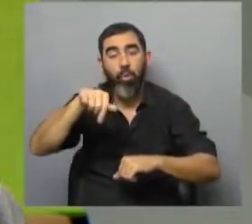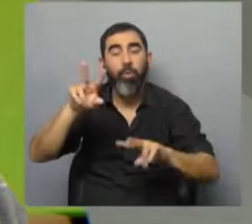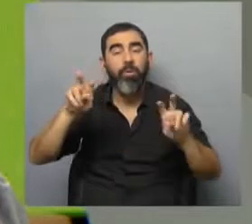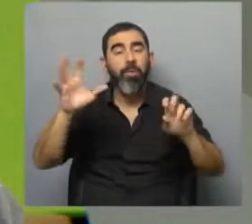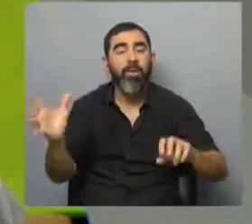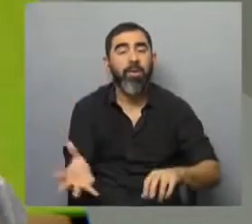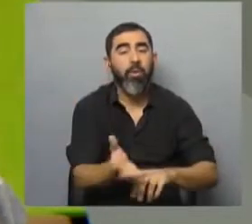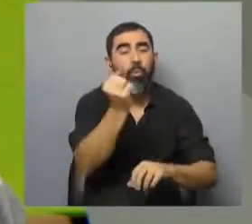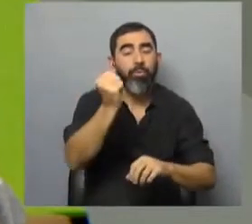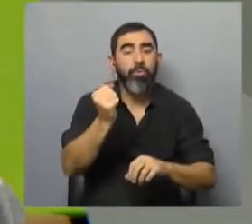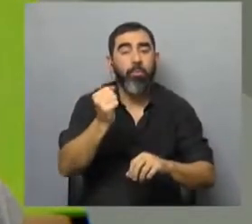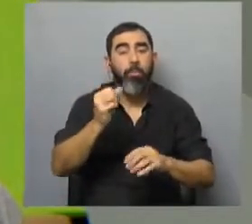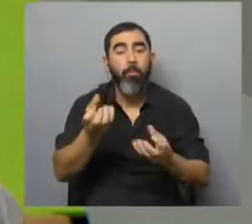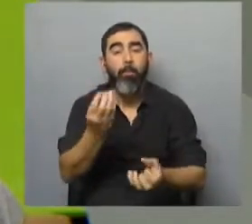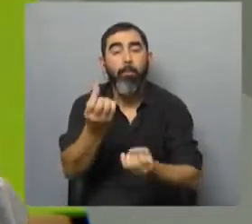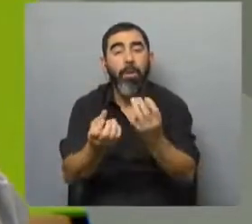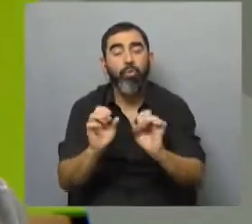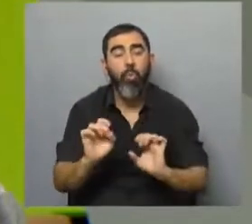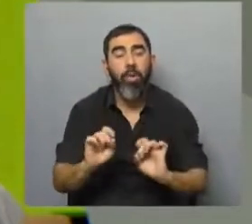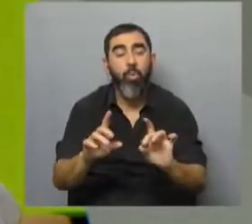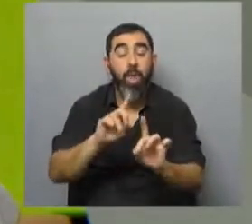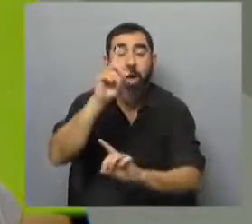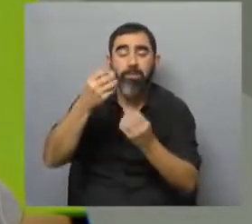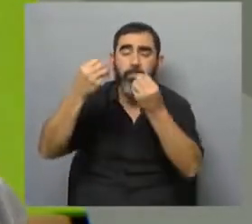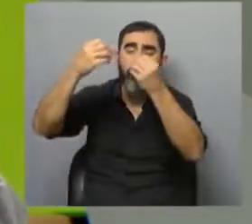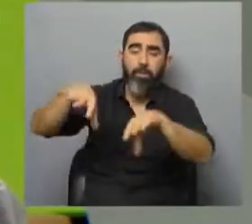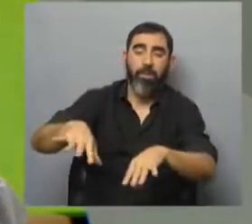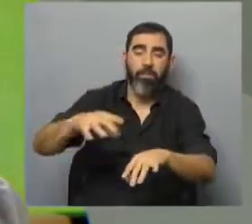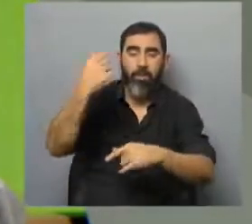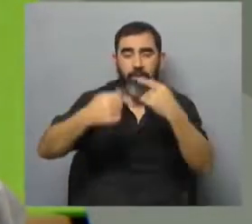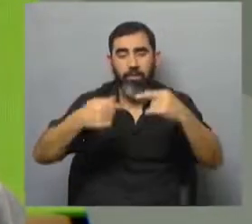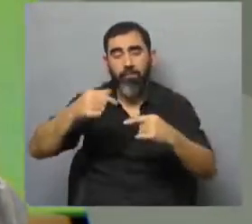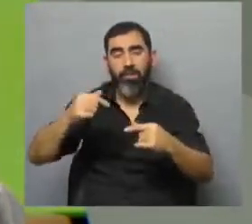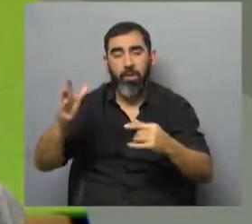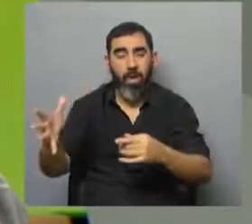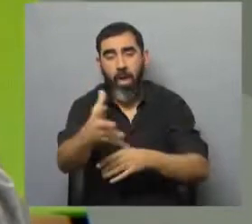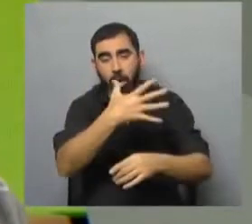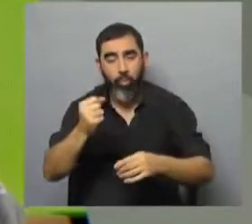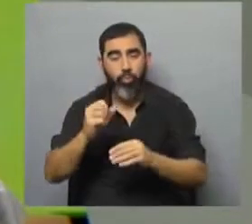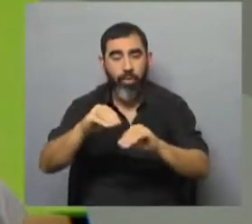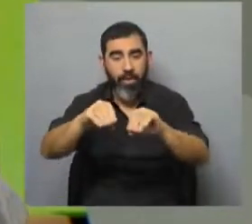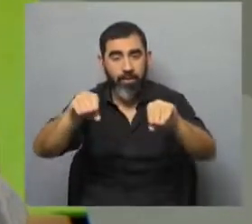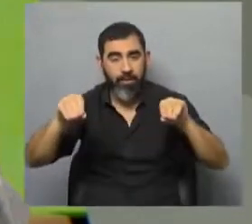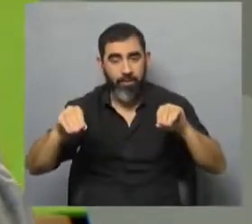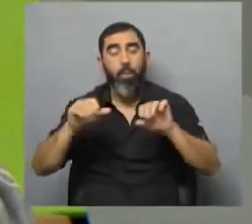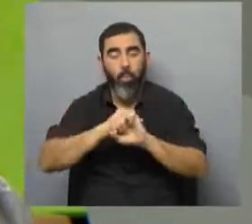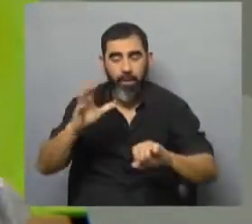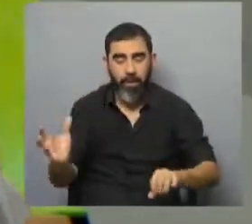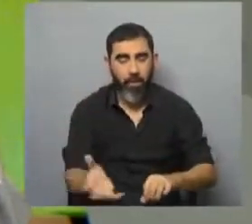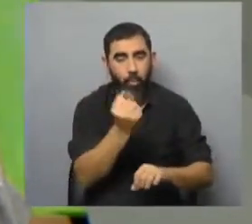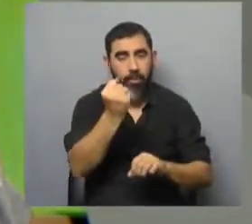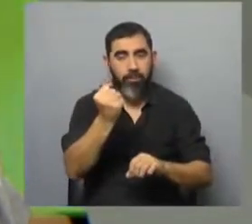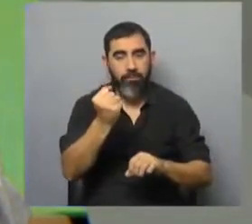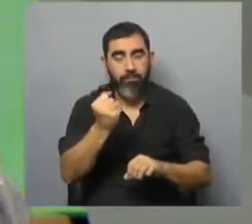recuperación de pasturas nativas que en muchos casos se han perdido por distintos tipos de explotación de la tierra. Bueno, se pueden recuperar.